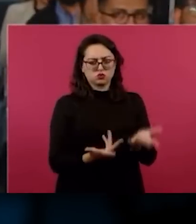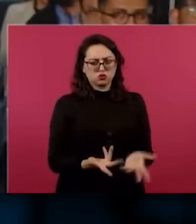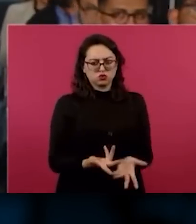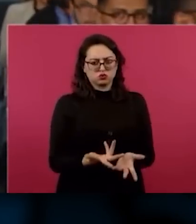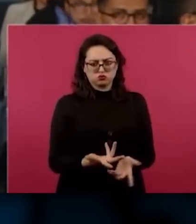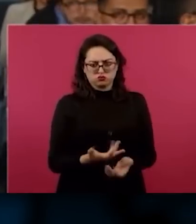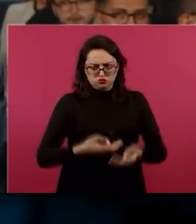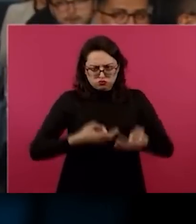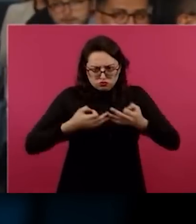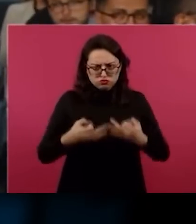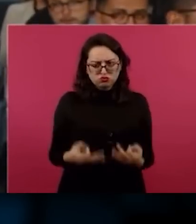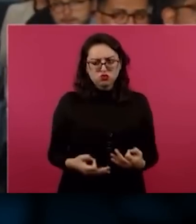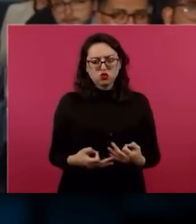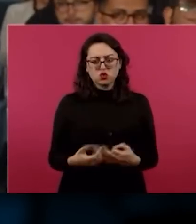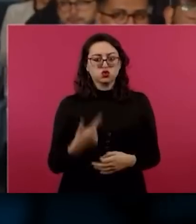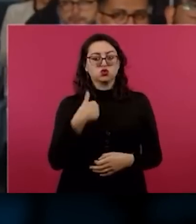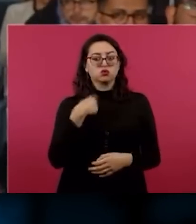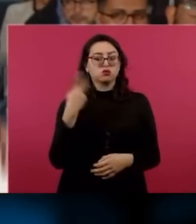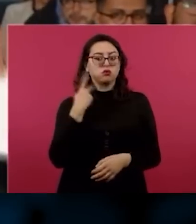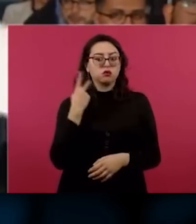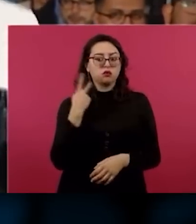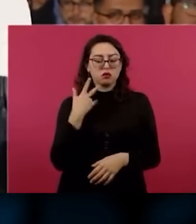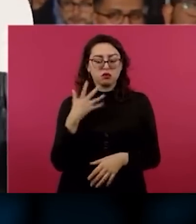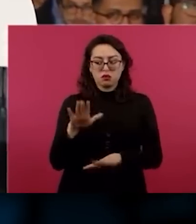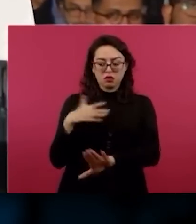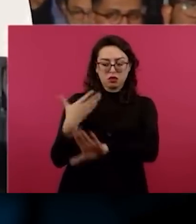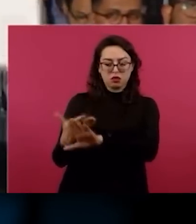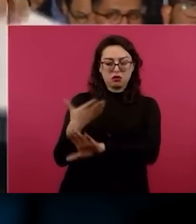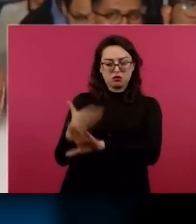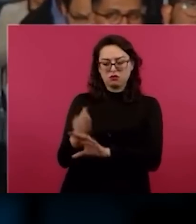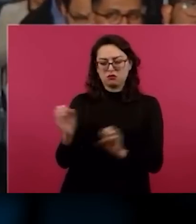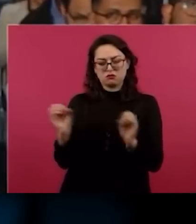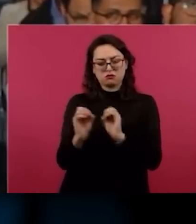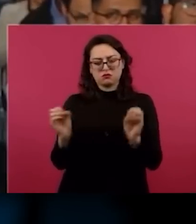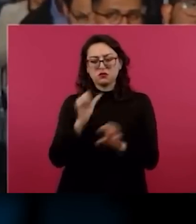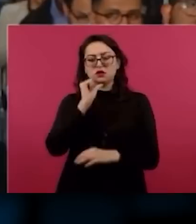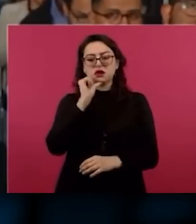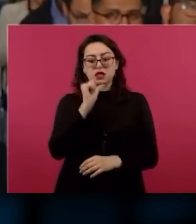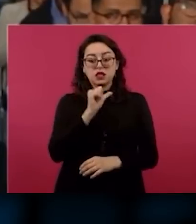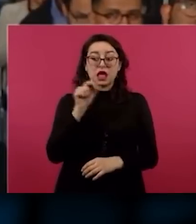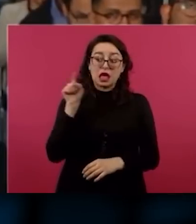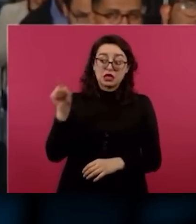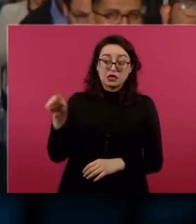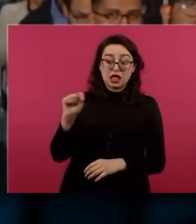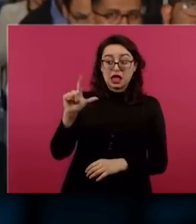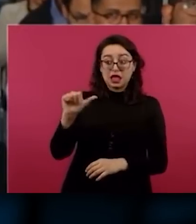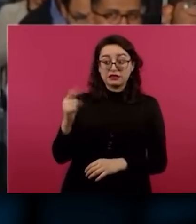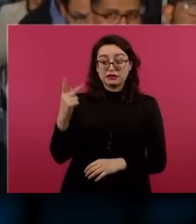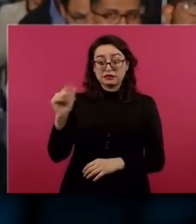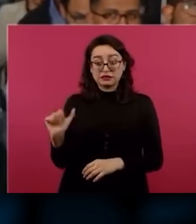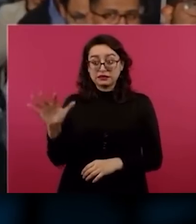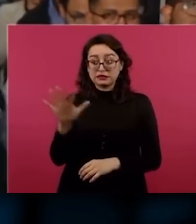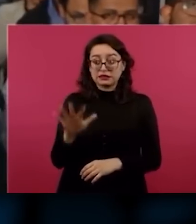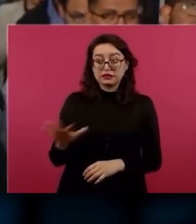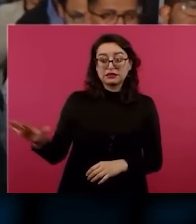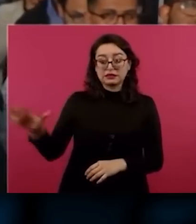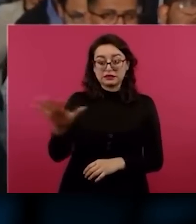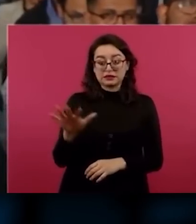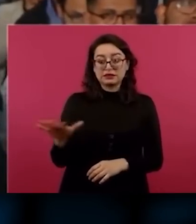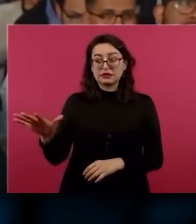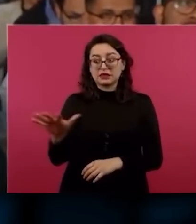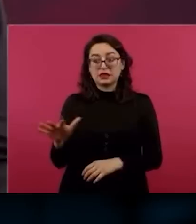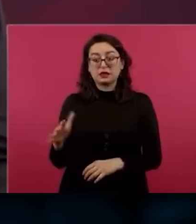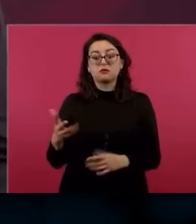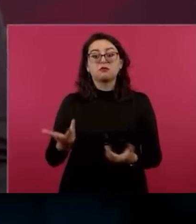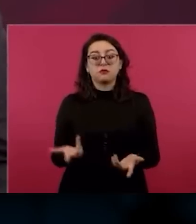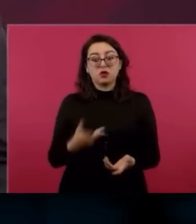ninguna manera estoy politizando. Si usted va a Tlapa, ahí perfectamente no, sí, su sí,